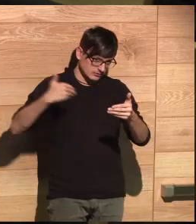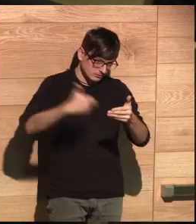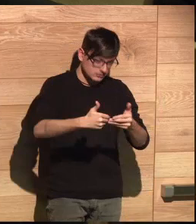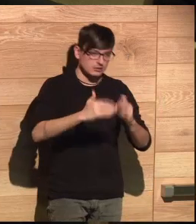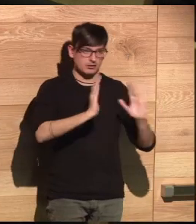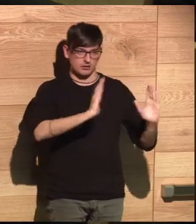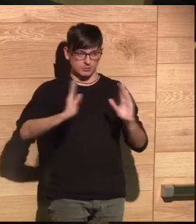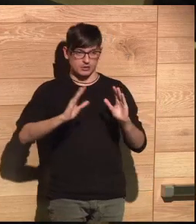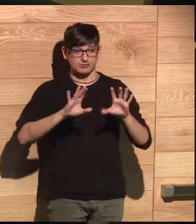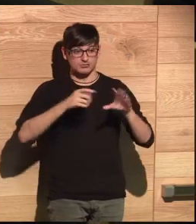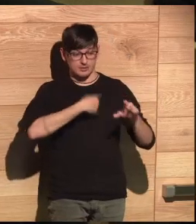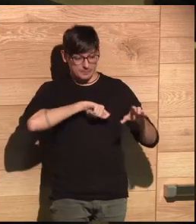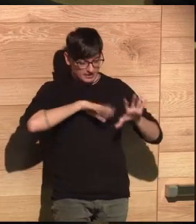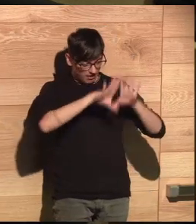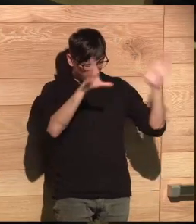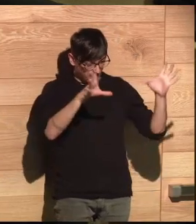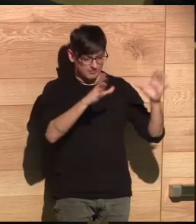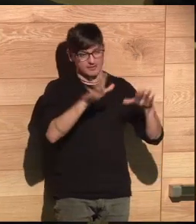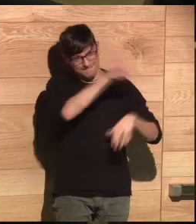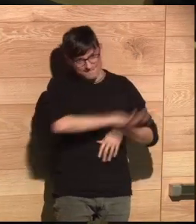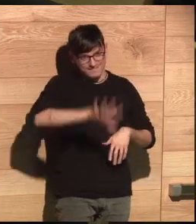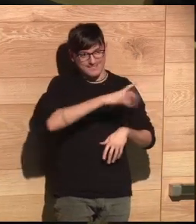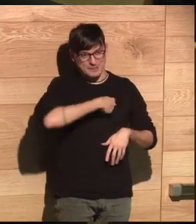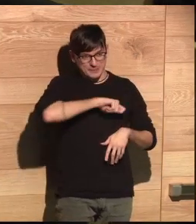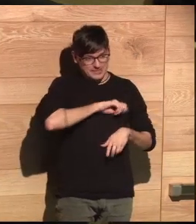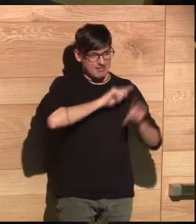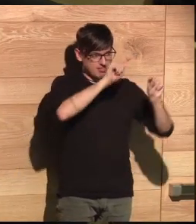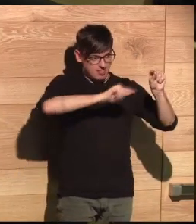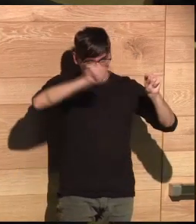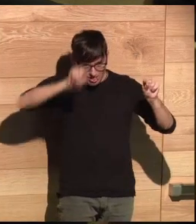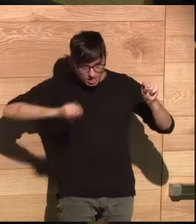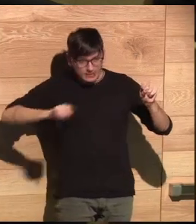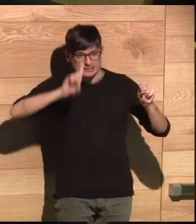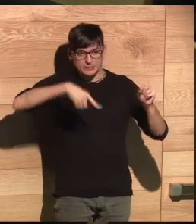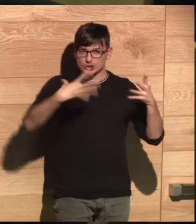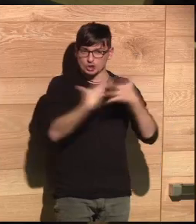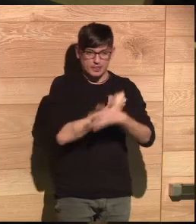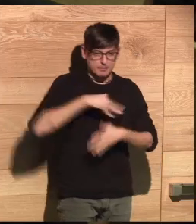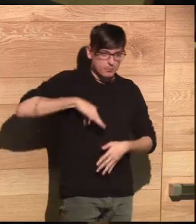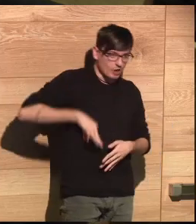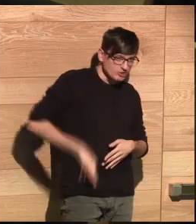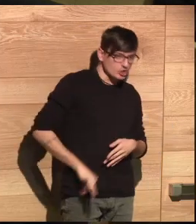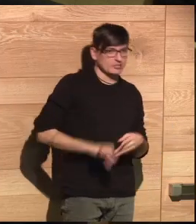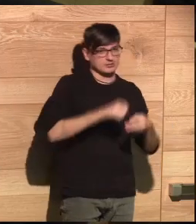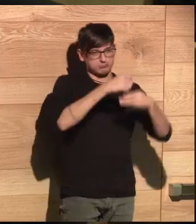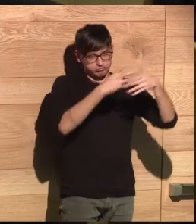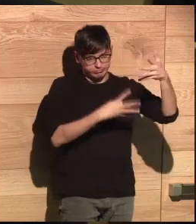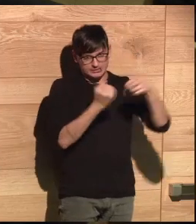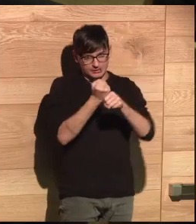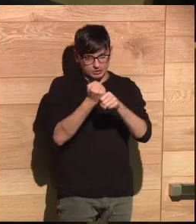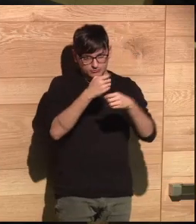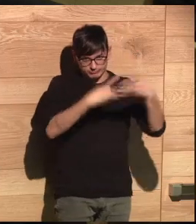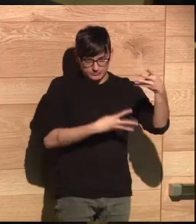mujeres de toda la geografía española y que fueran mujeres de todas las profesiones. Yo creo que el libro empieza